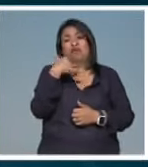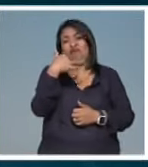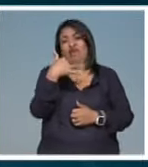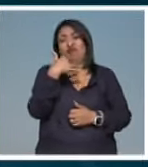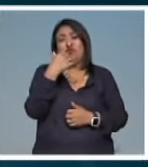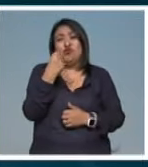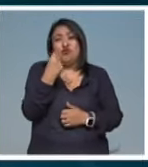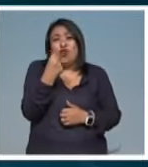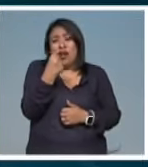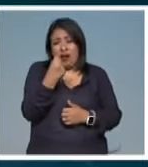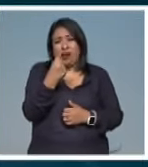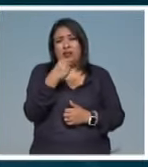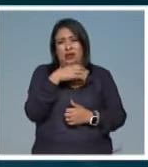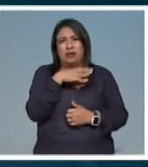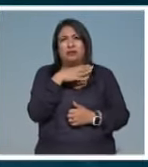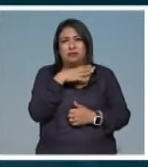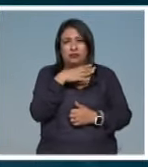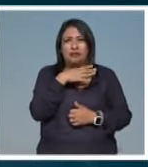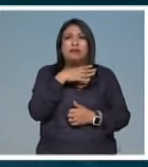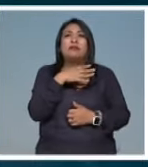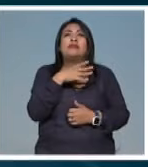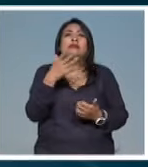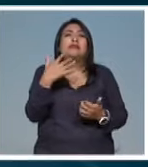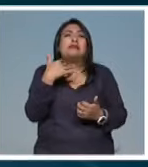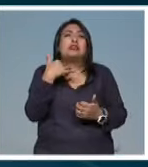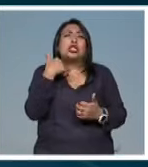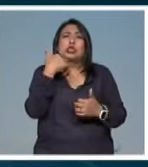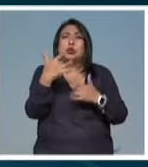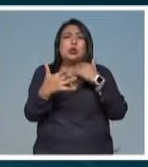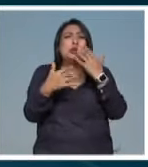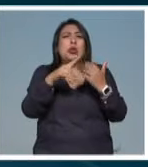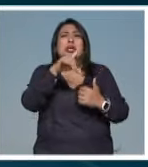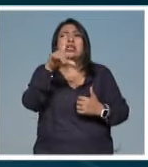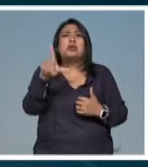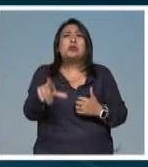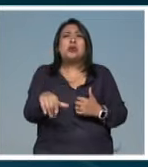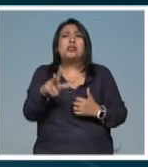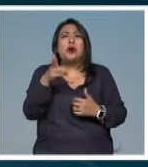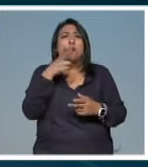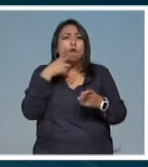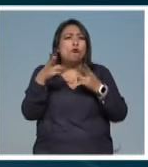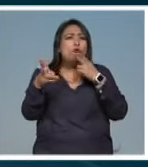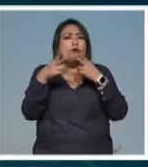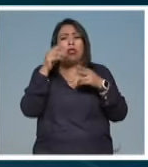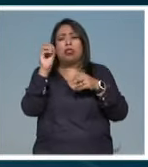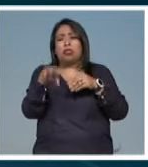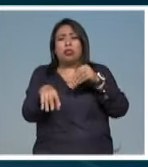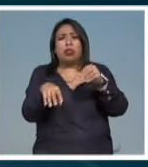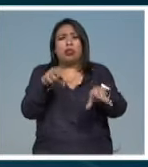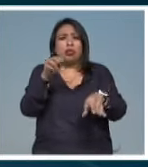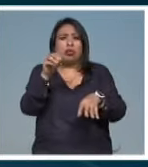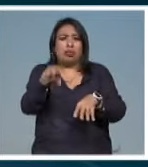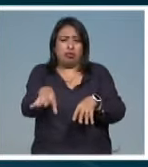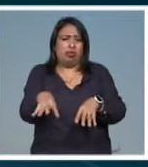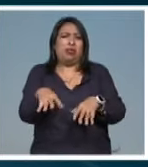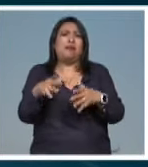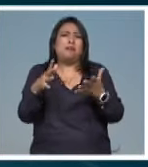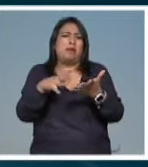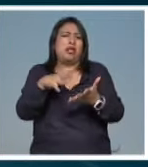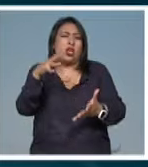contaminación que se puede producir, la suciedad que queda después del consumo de un cigarro que se tira al piso